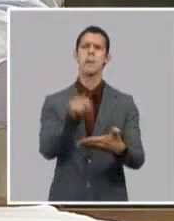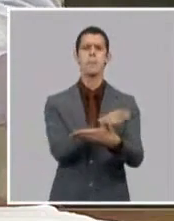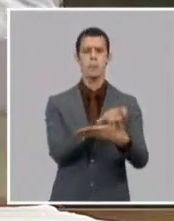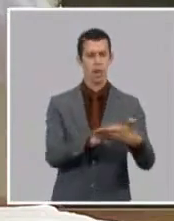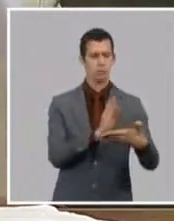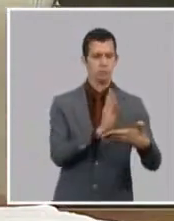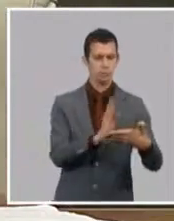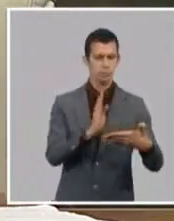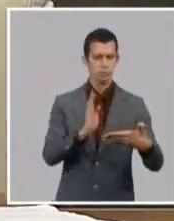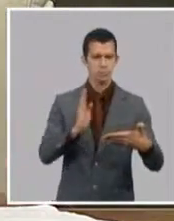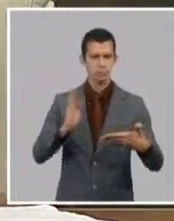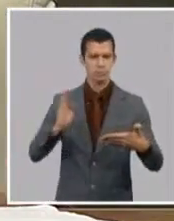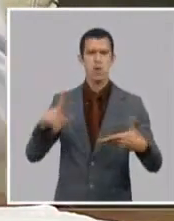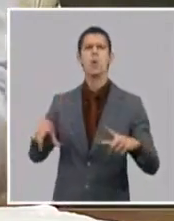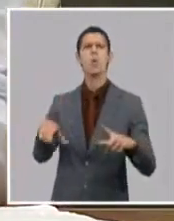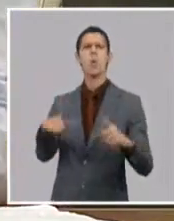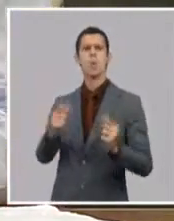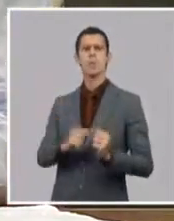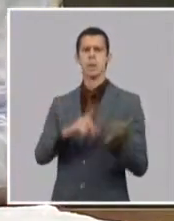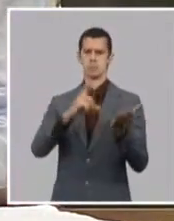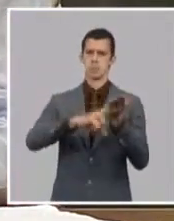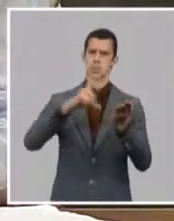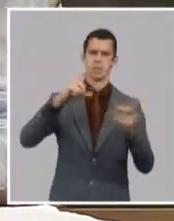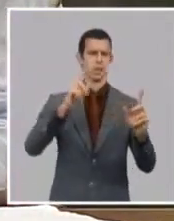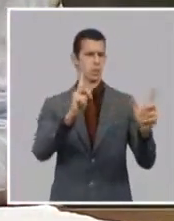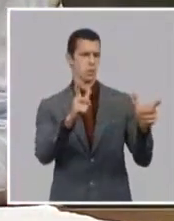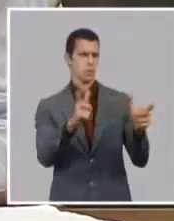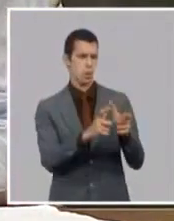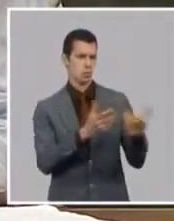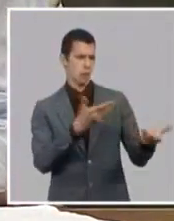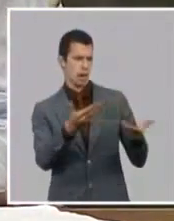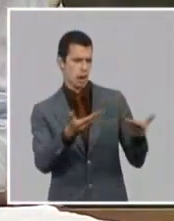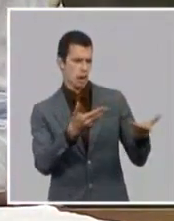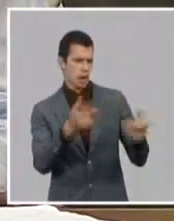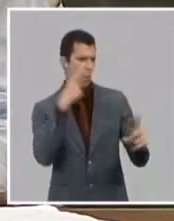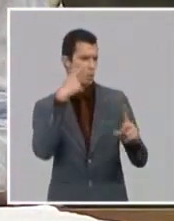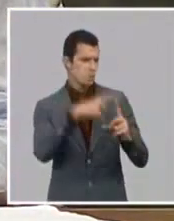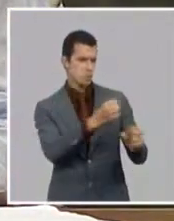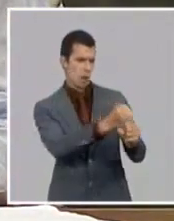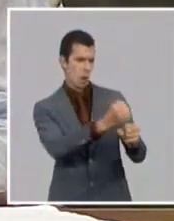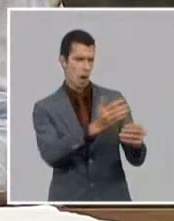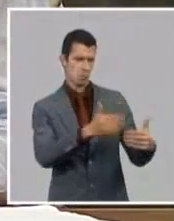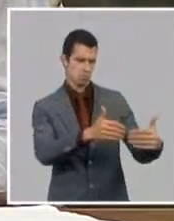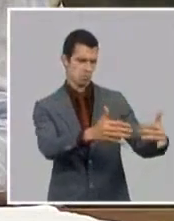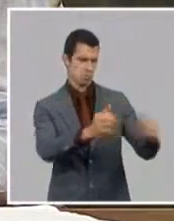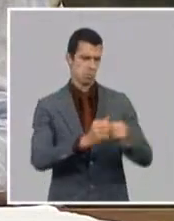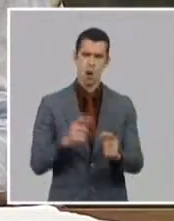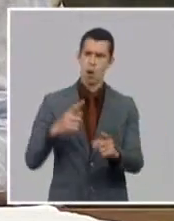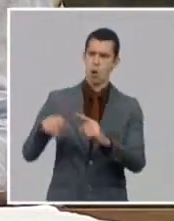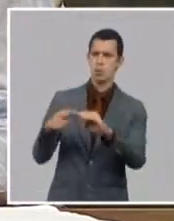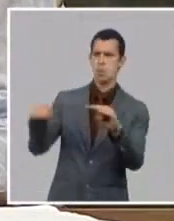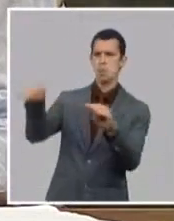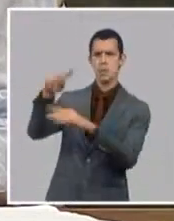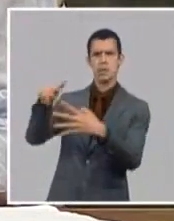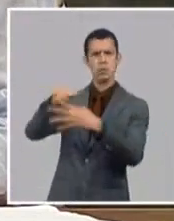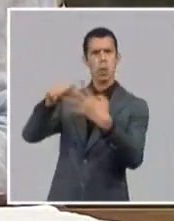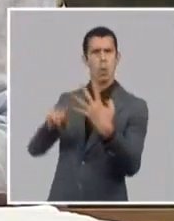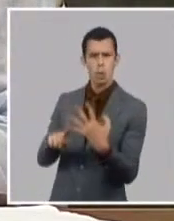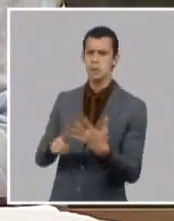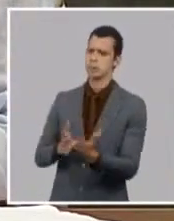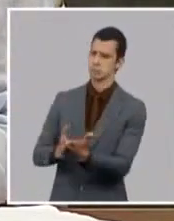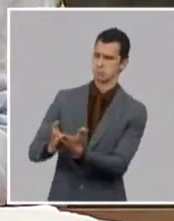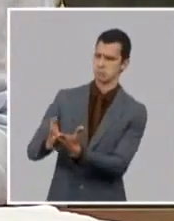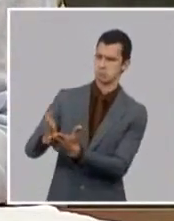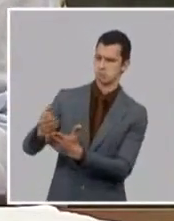del Secretariado del Comité Central y del Comité Ejecutivo del Consejo de Ministros hoy. Y por lo